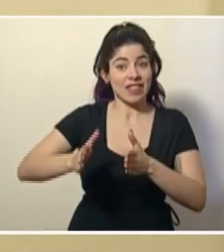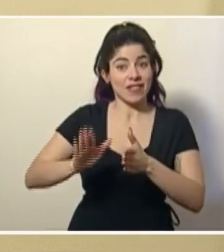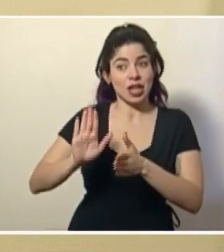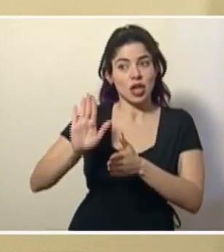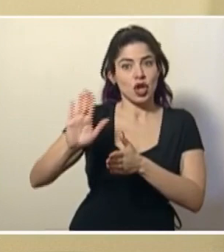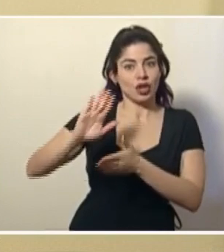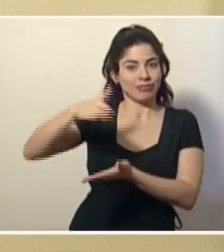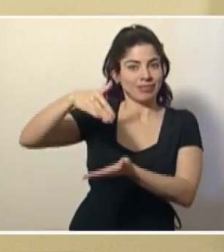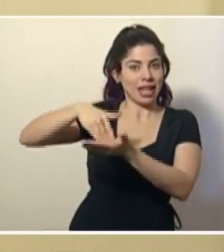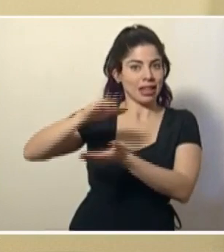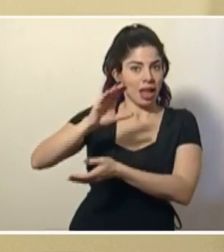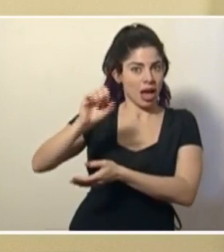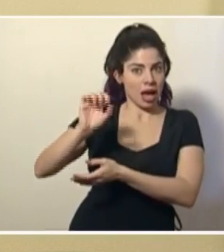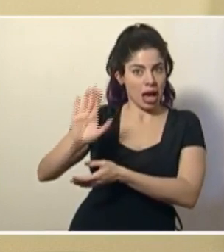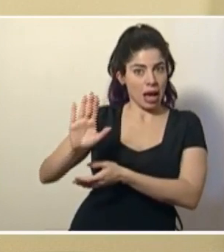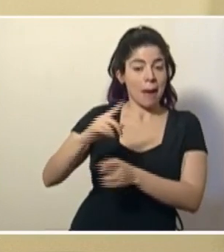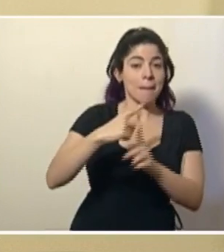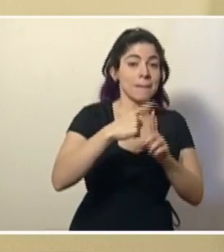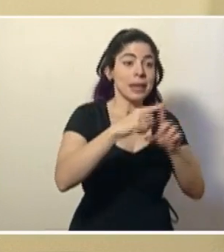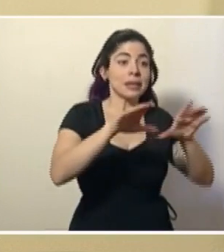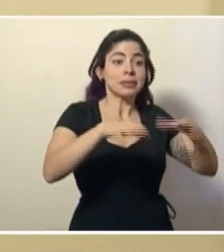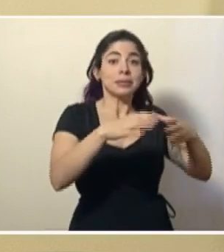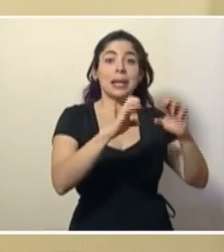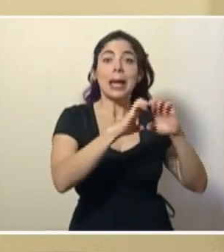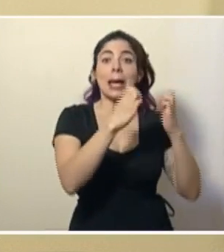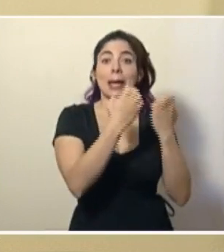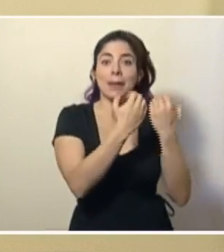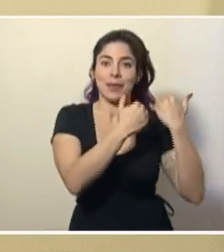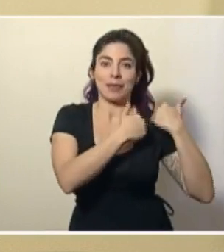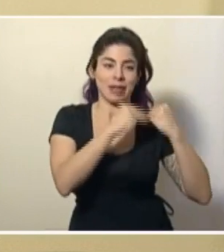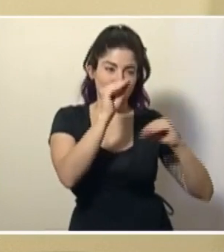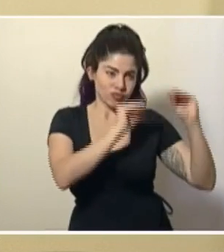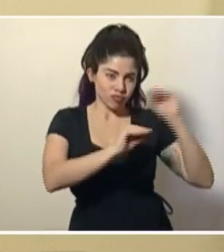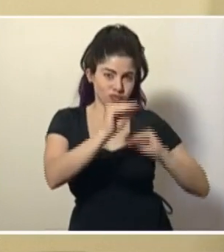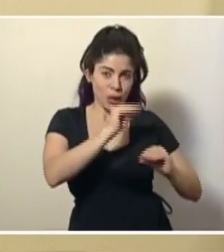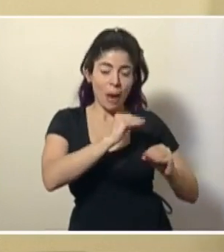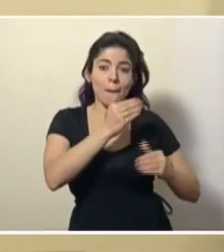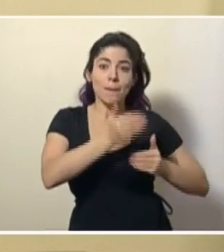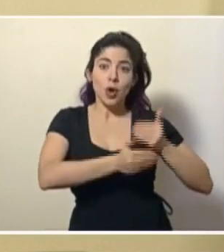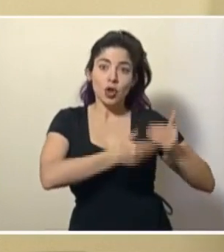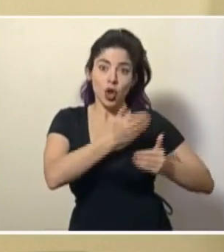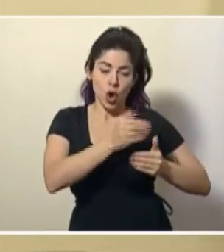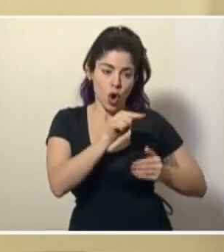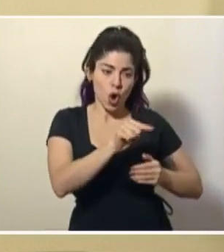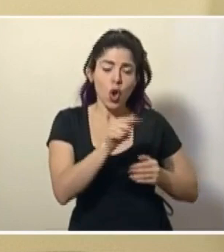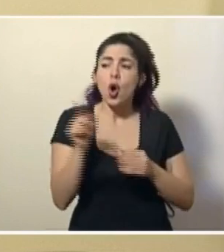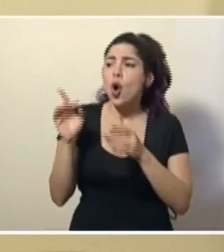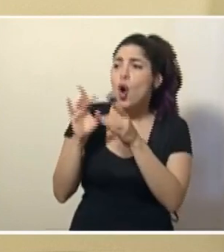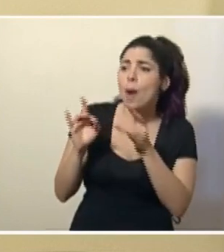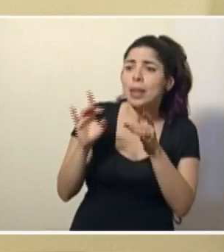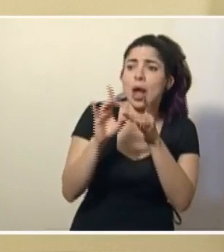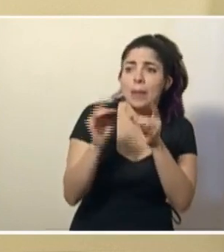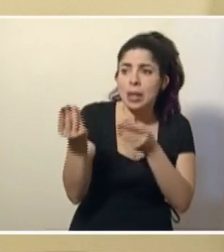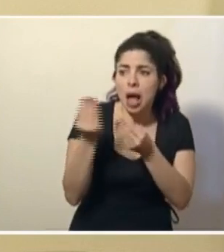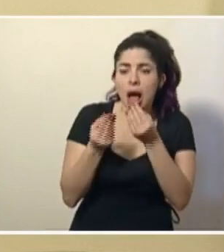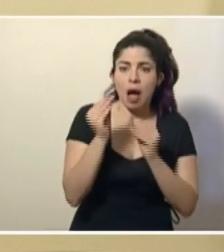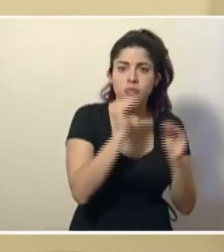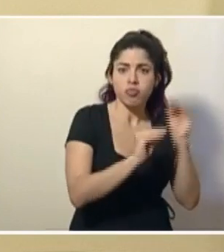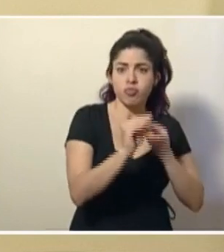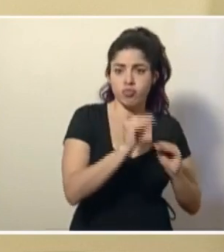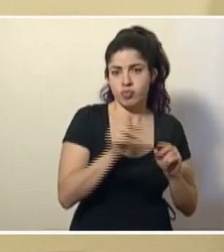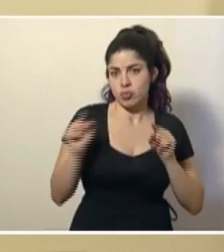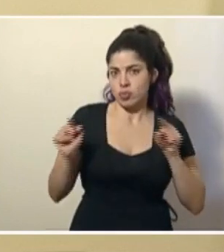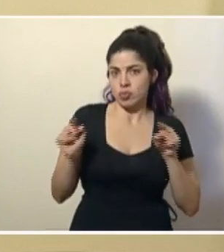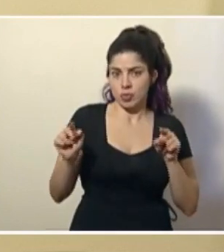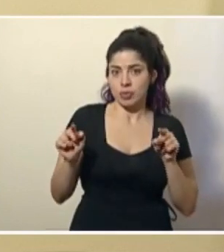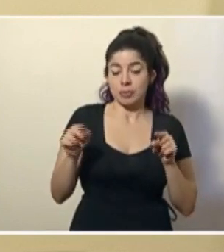Caja y el equipo que está elaborando el protocolo para ir modificando de acuerdo a los comentarios que vamos recibiendo.